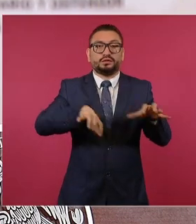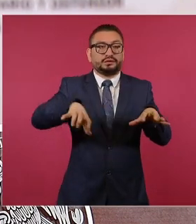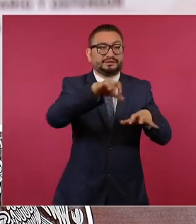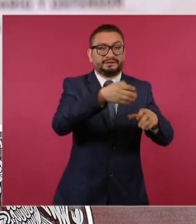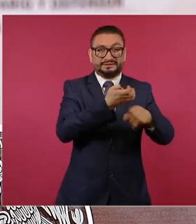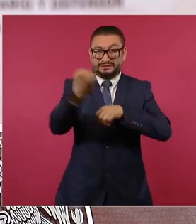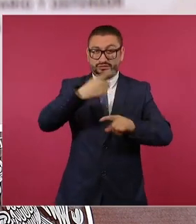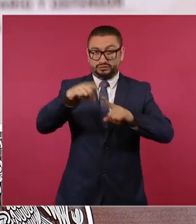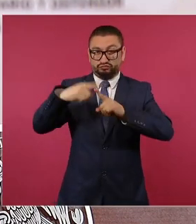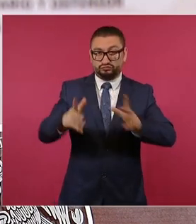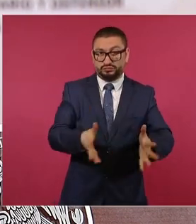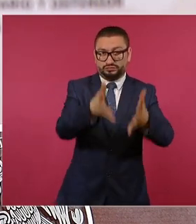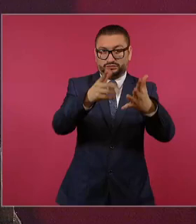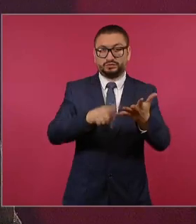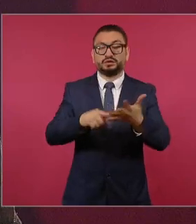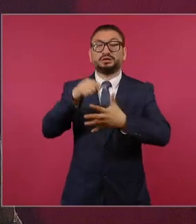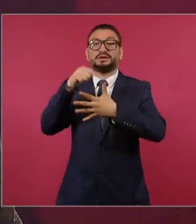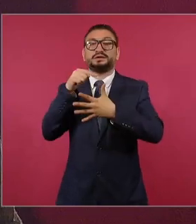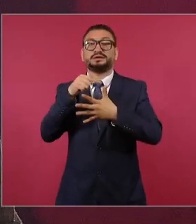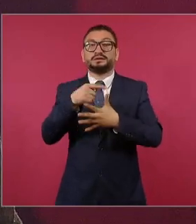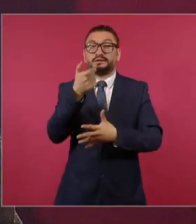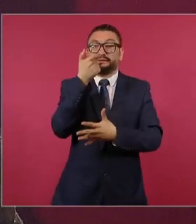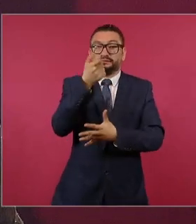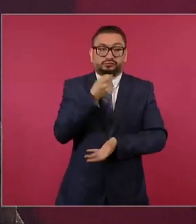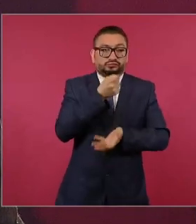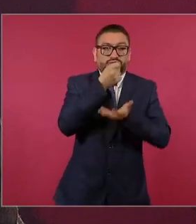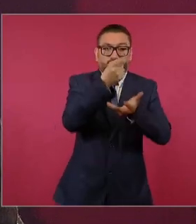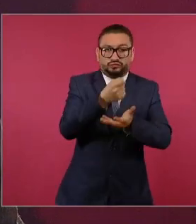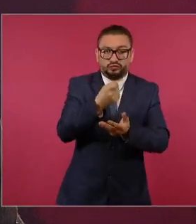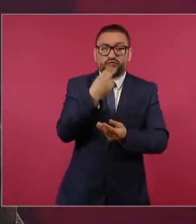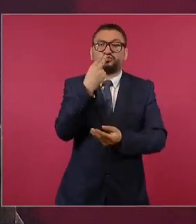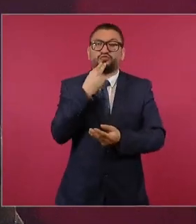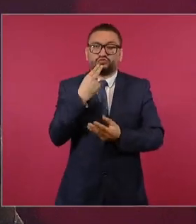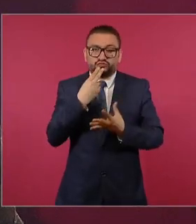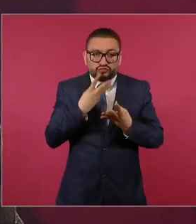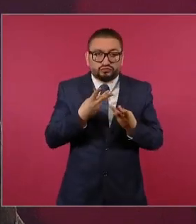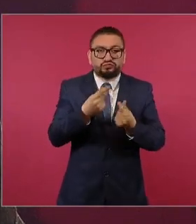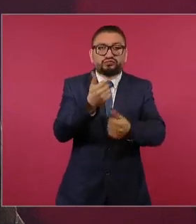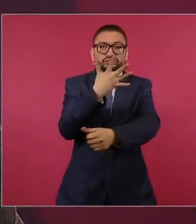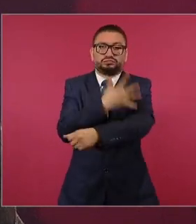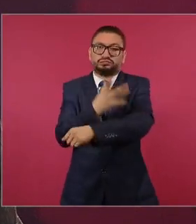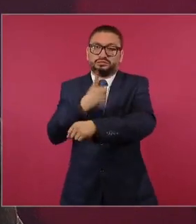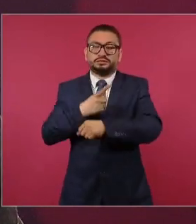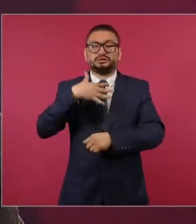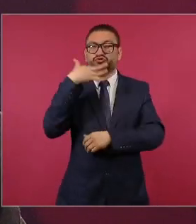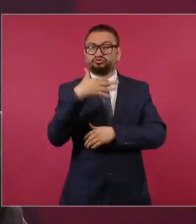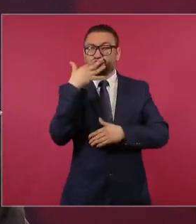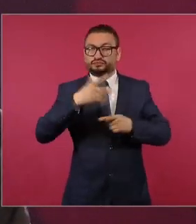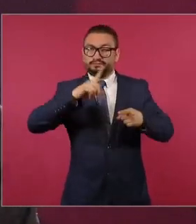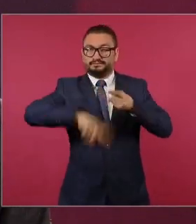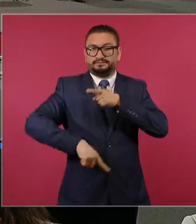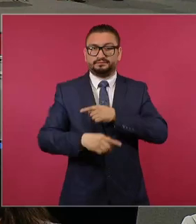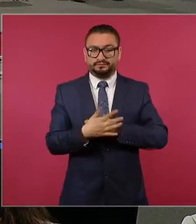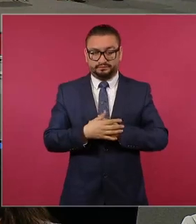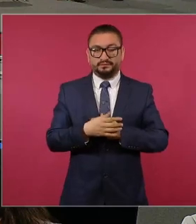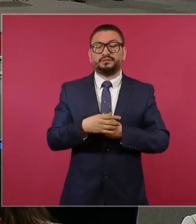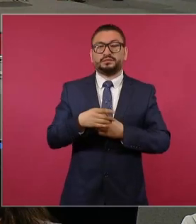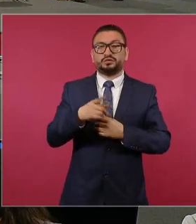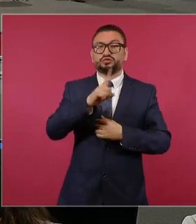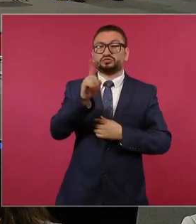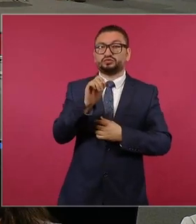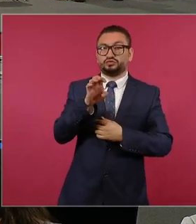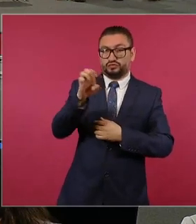Y por último, el uso honesto de los recursos y combatir la corrupción. Maestro Zoé, por